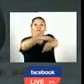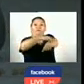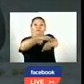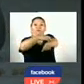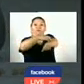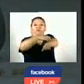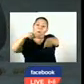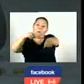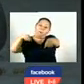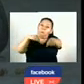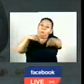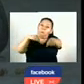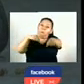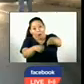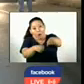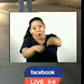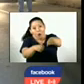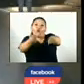arrollados por un vehículo.